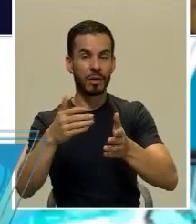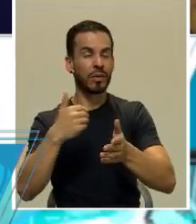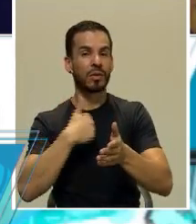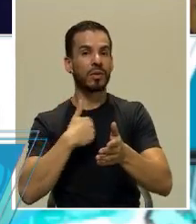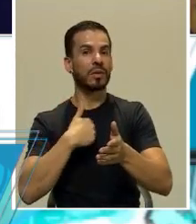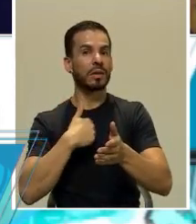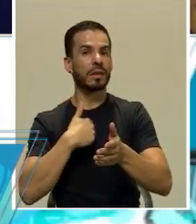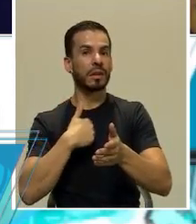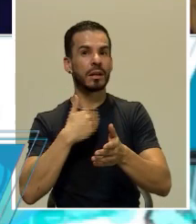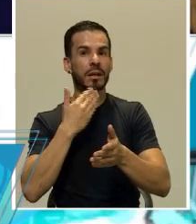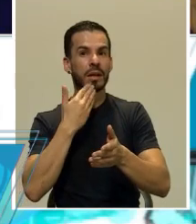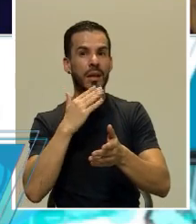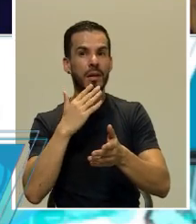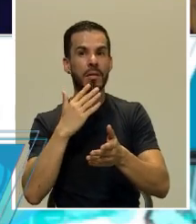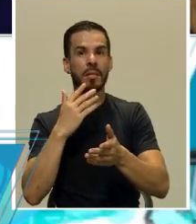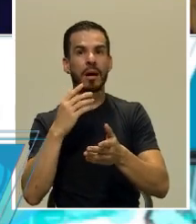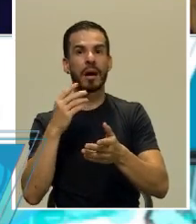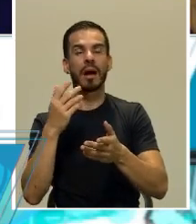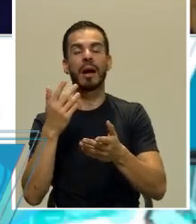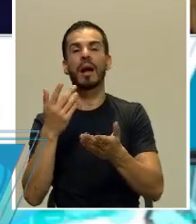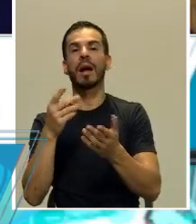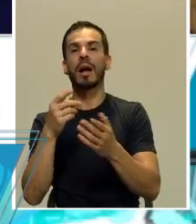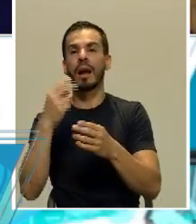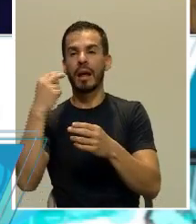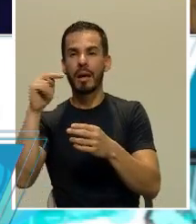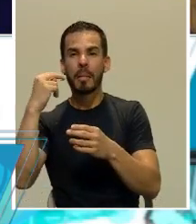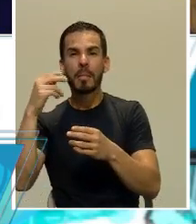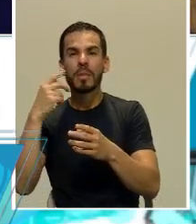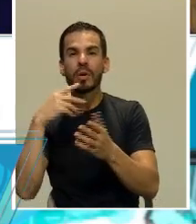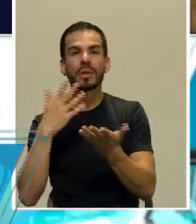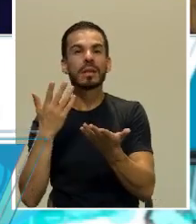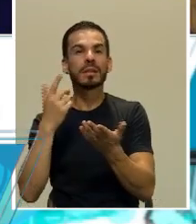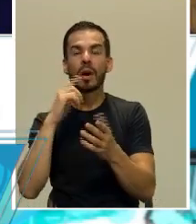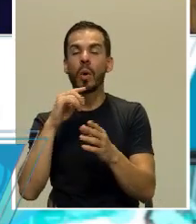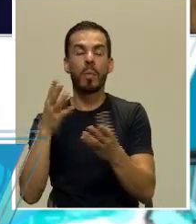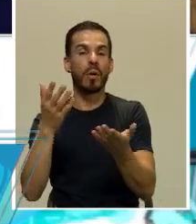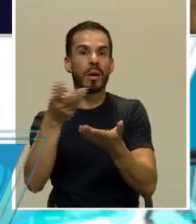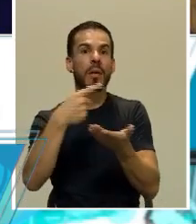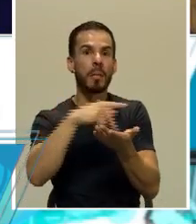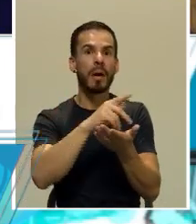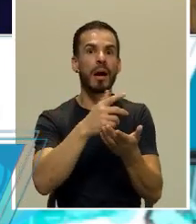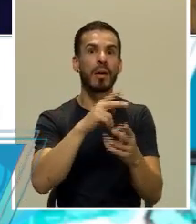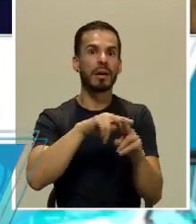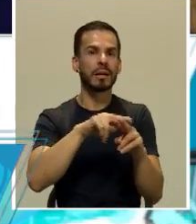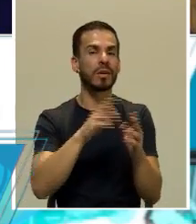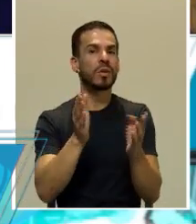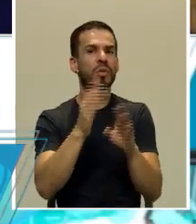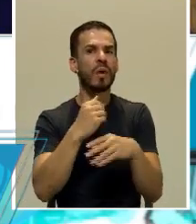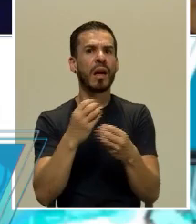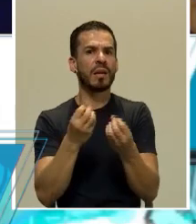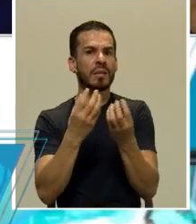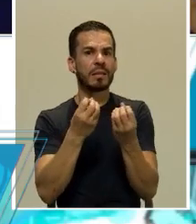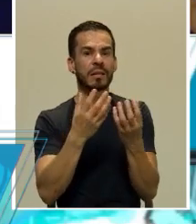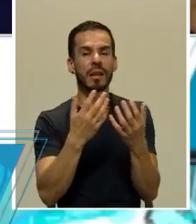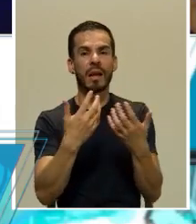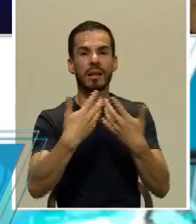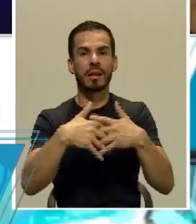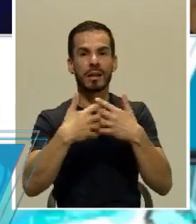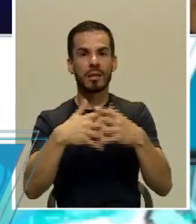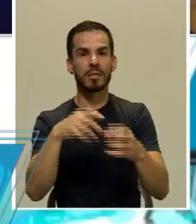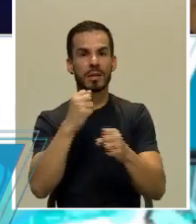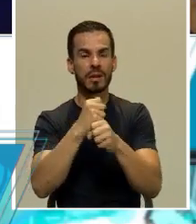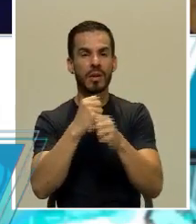no tienen tan mala prensa como está teniendo mala prensa la inversión en el tren, porque no hay tantas compañías